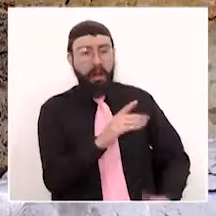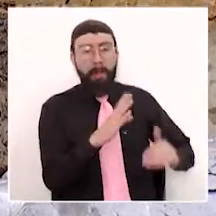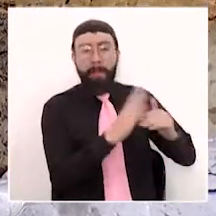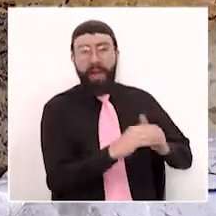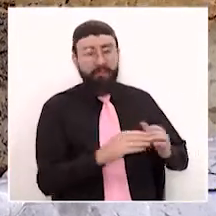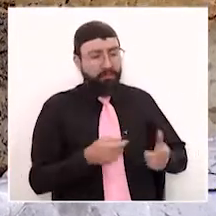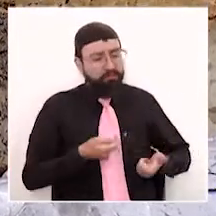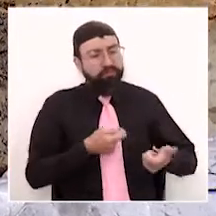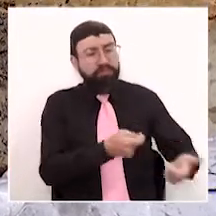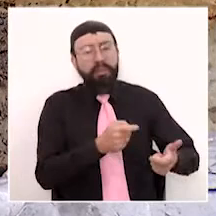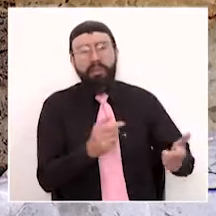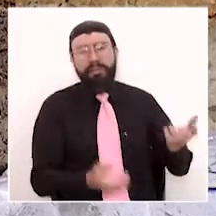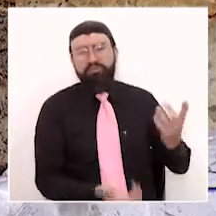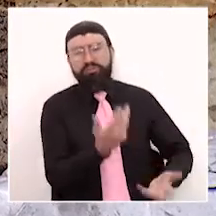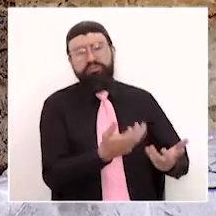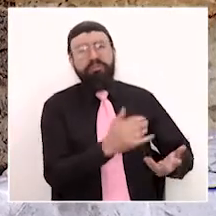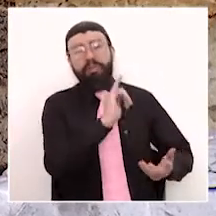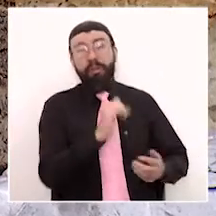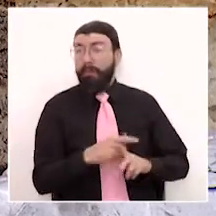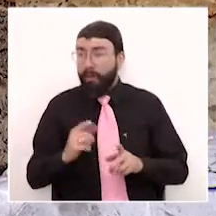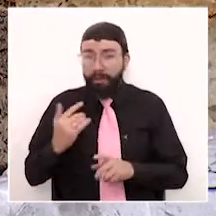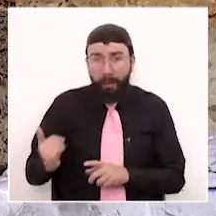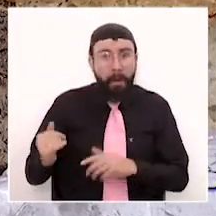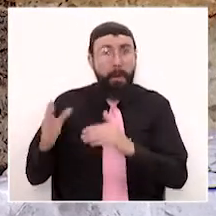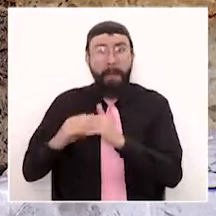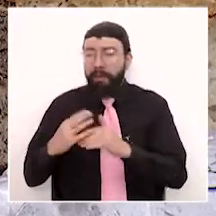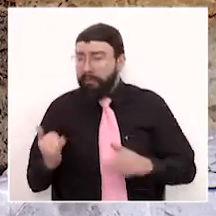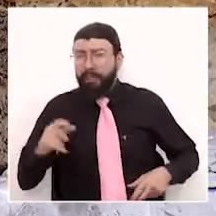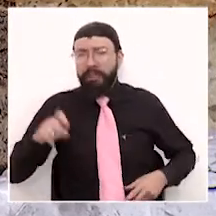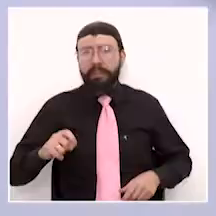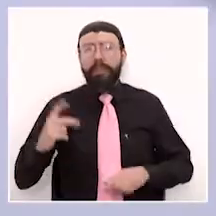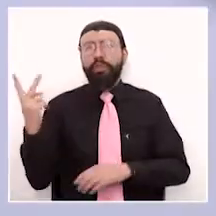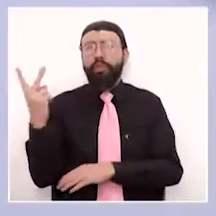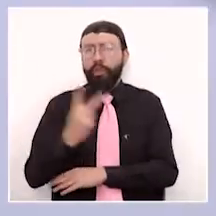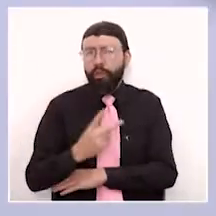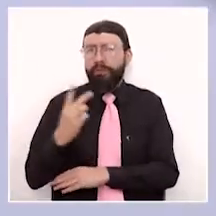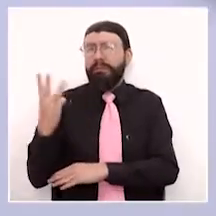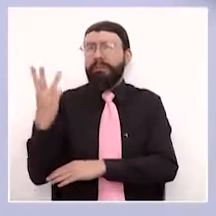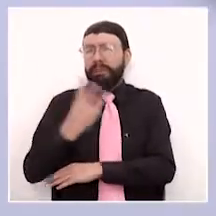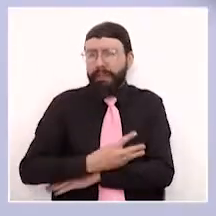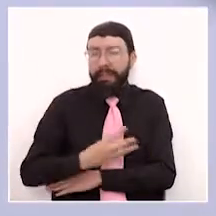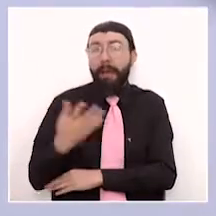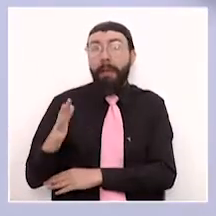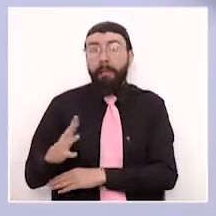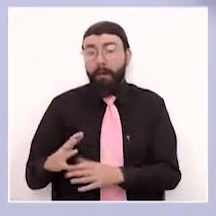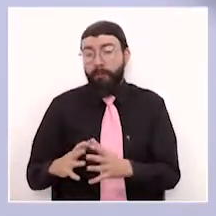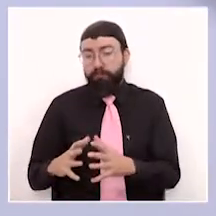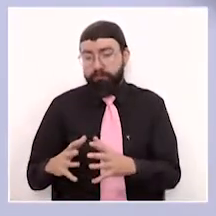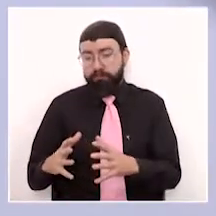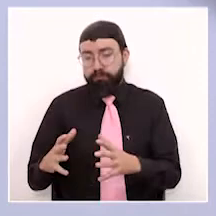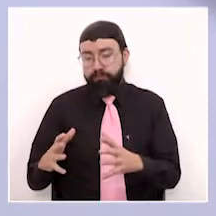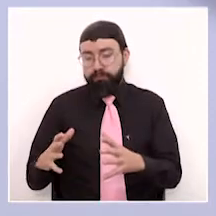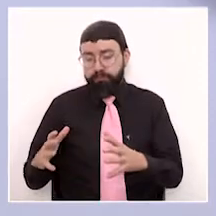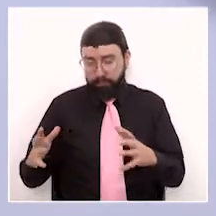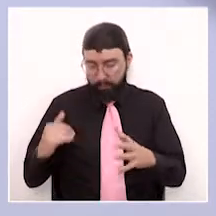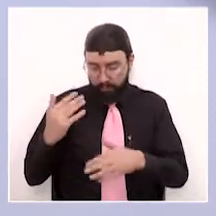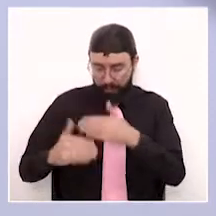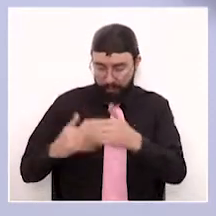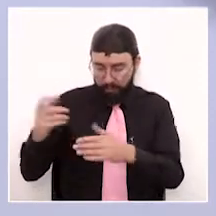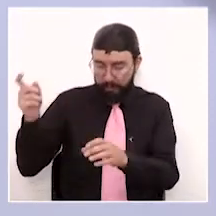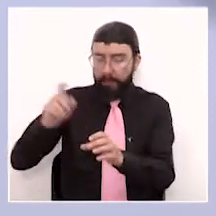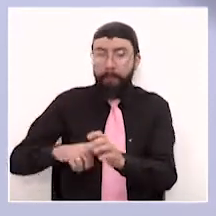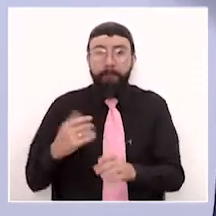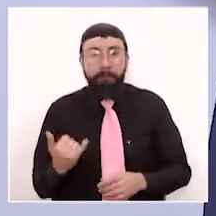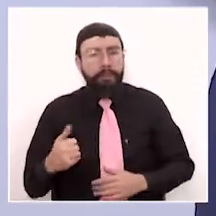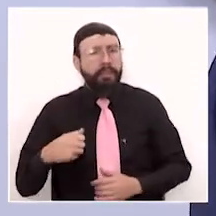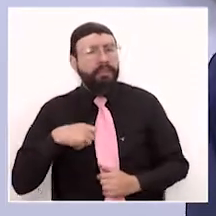horneado, mientras un pan de estos necesita aproximadamente 2-3 días. Es un proceso muy, muy, muy, muy largo, en el que nosotros le